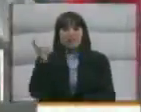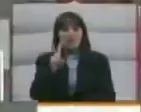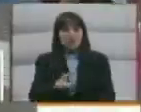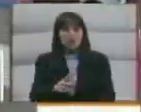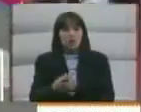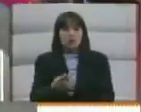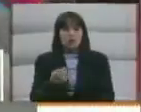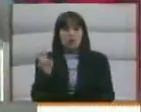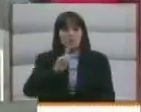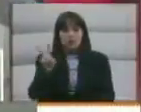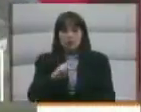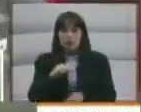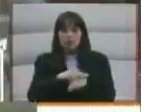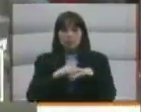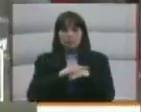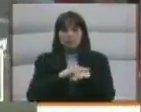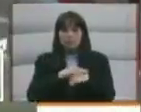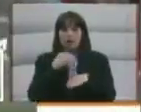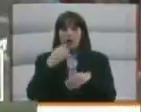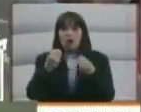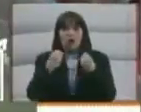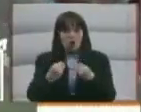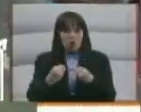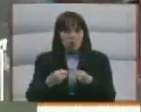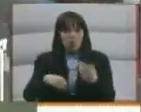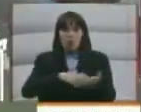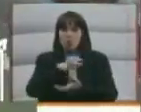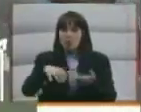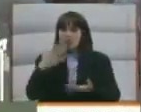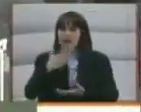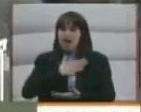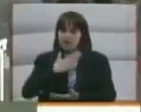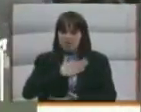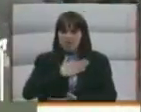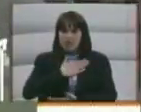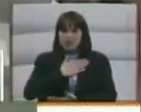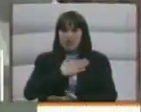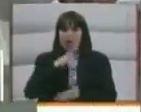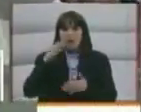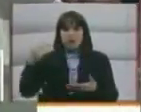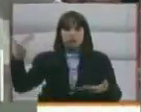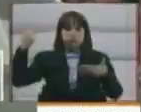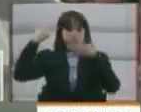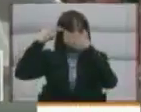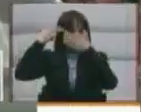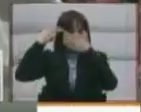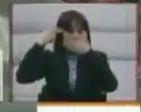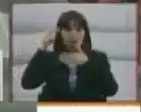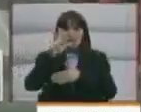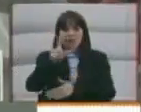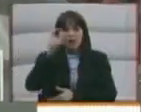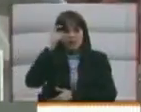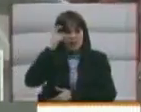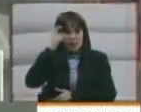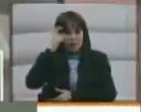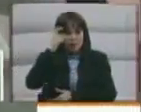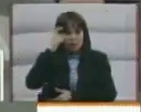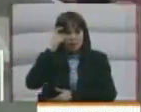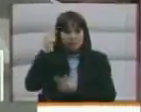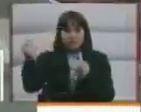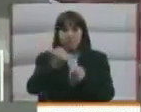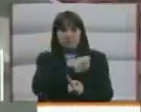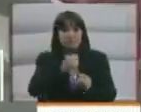lo que venimos a plantearle es uno de los problemas que me ha pasado a mí, que me secuestraron contigo ganado por 3 días. Gracias a